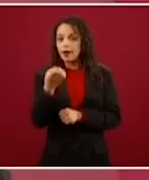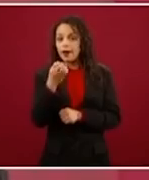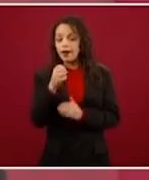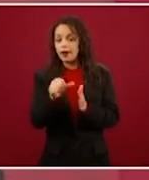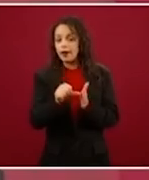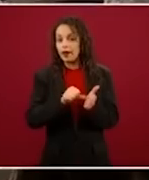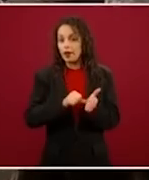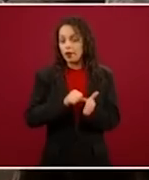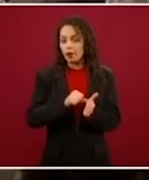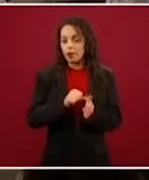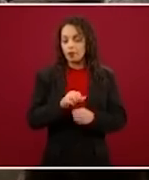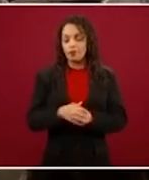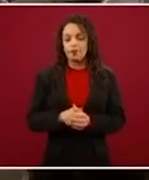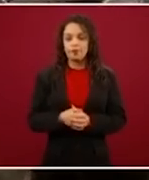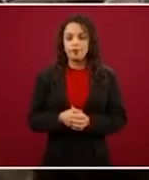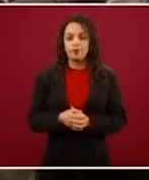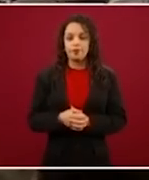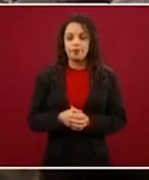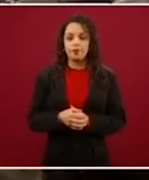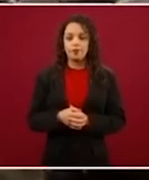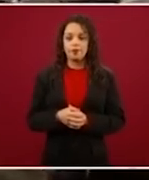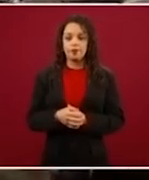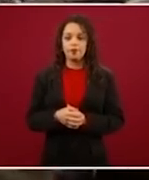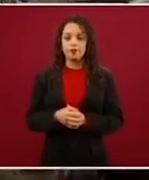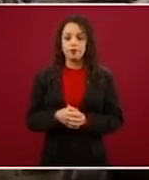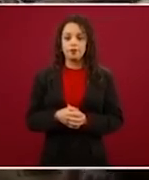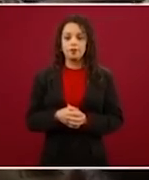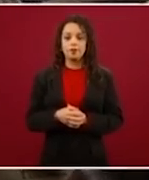del 19.